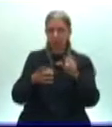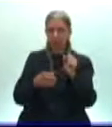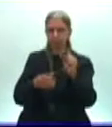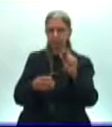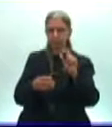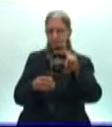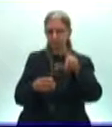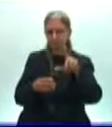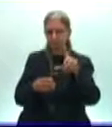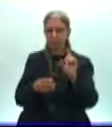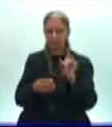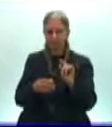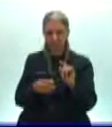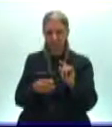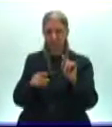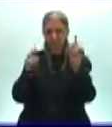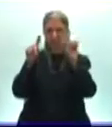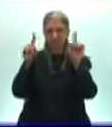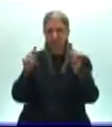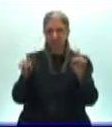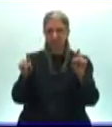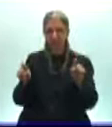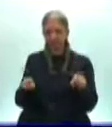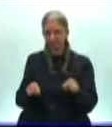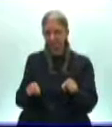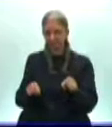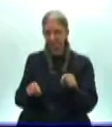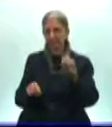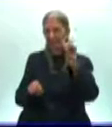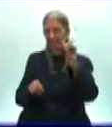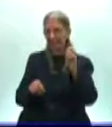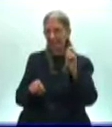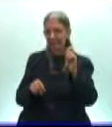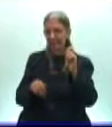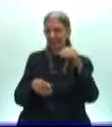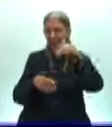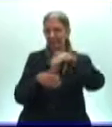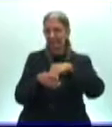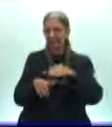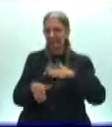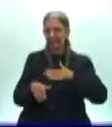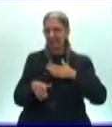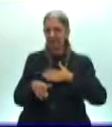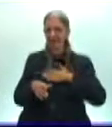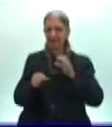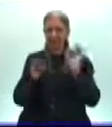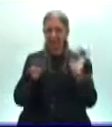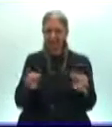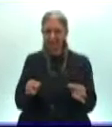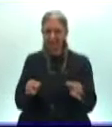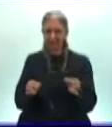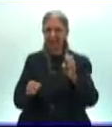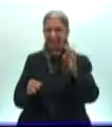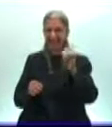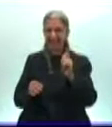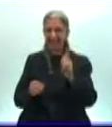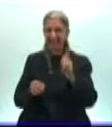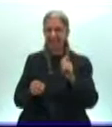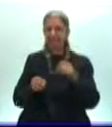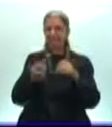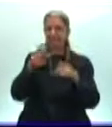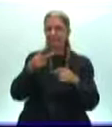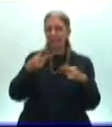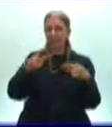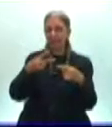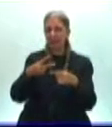tendría que expresar de esta manera. Son las X que pertenecen a los números reales, tal que X es mayor o igual que